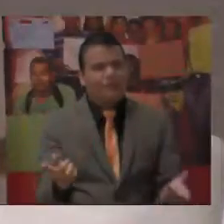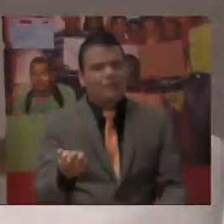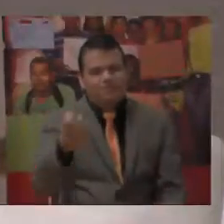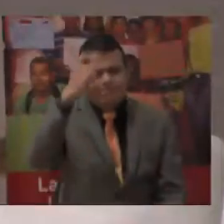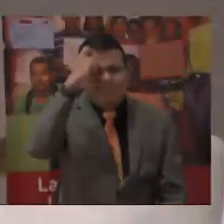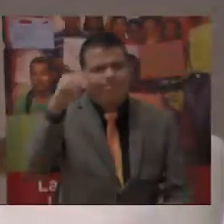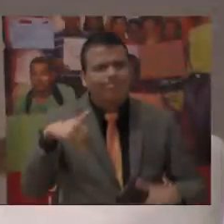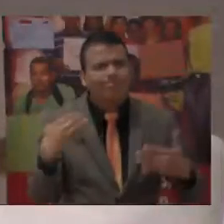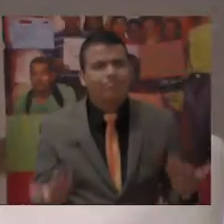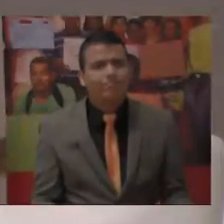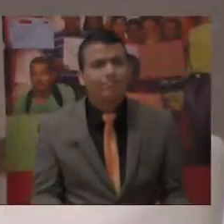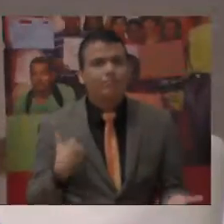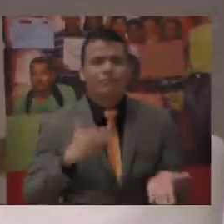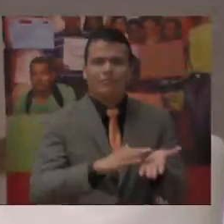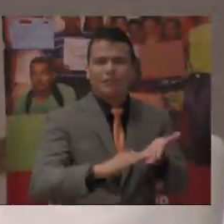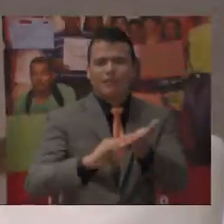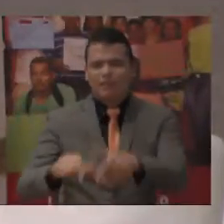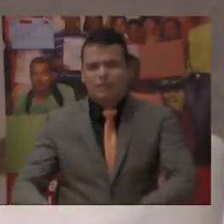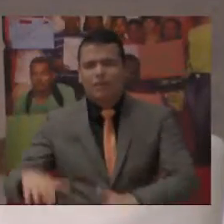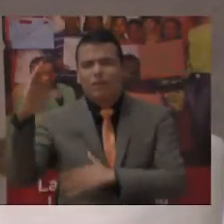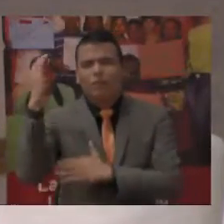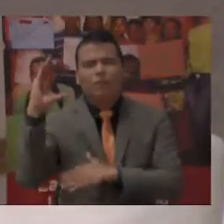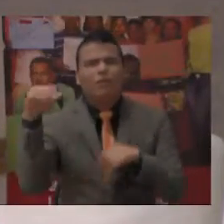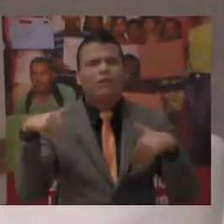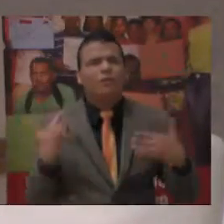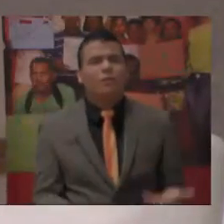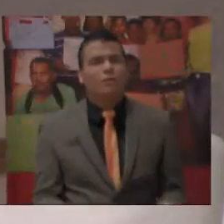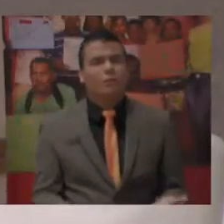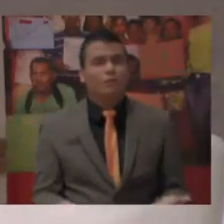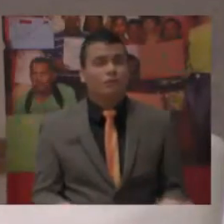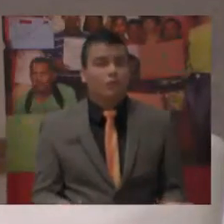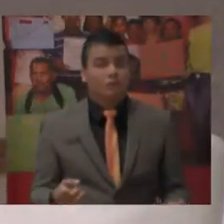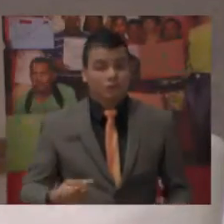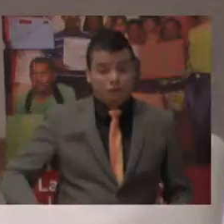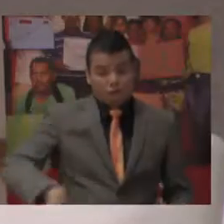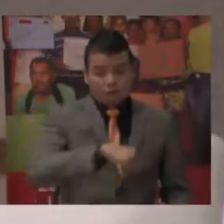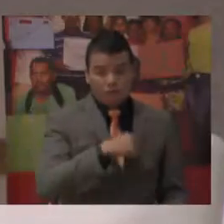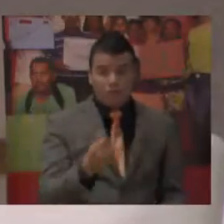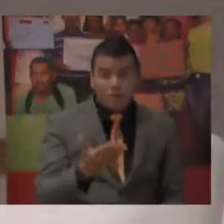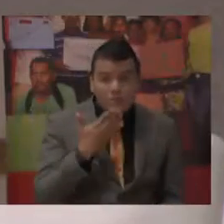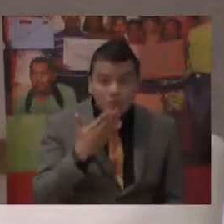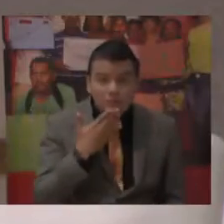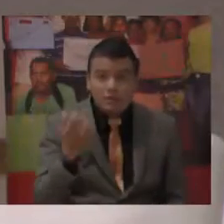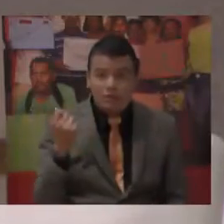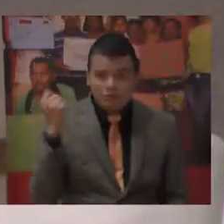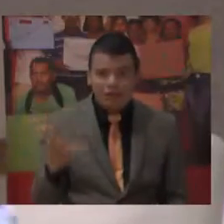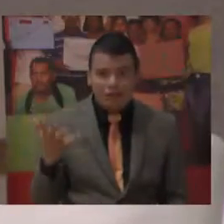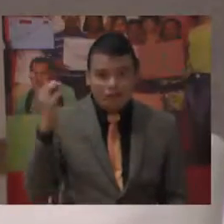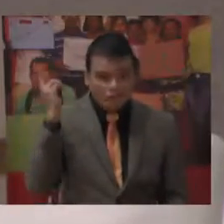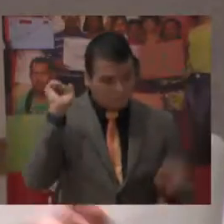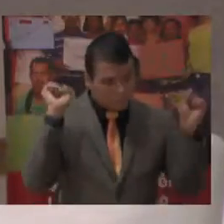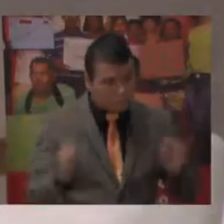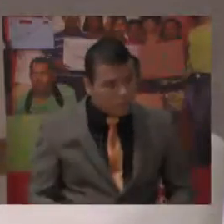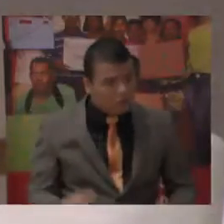única forma de reformar este país es que los que tenemos dinero y los que tenemos la posibilidad de irrigar la economía,